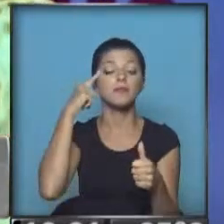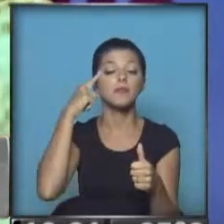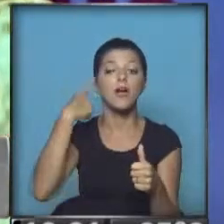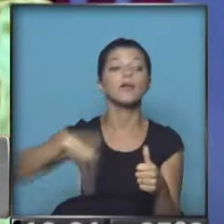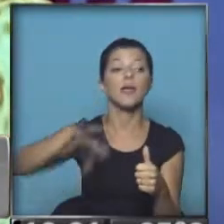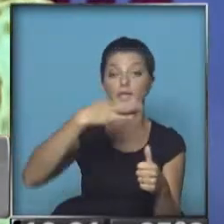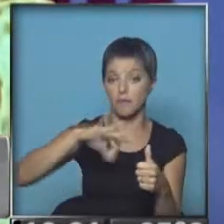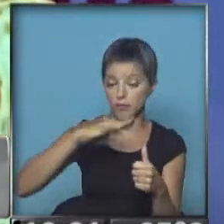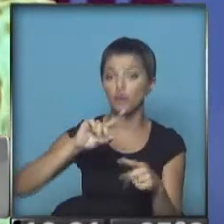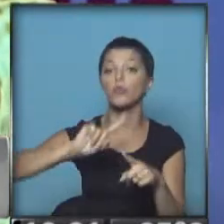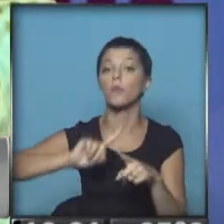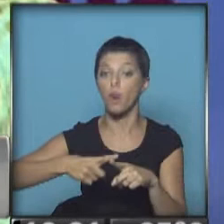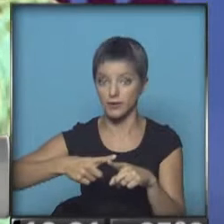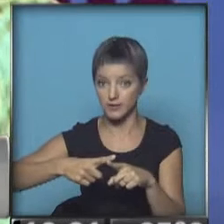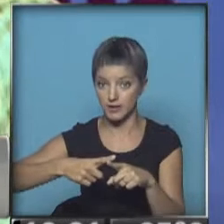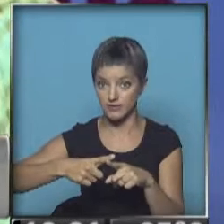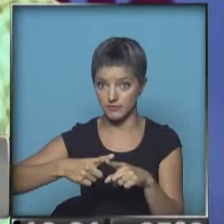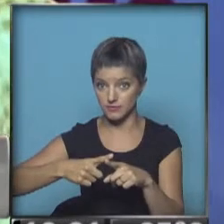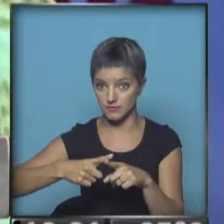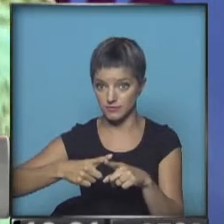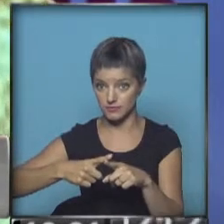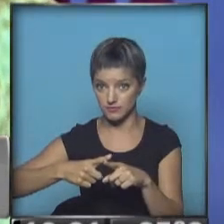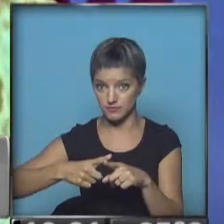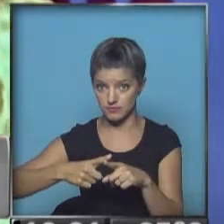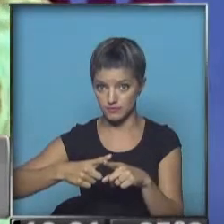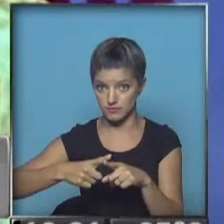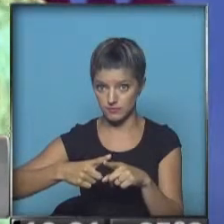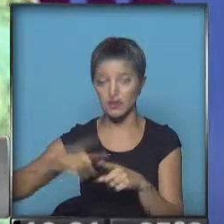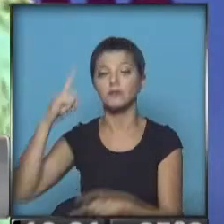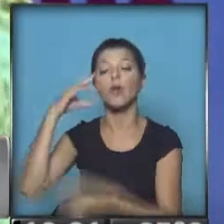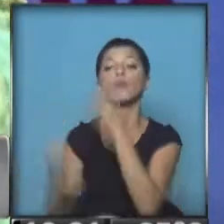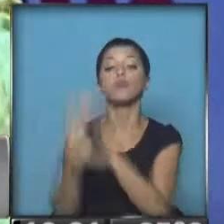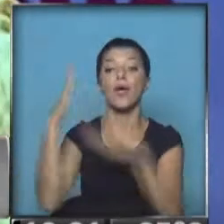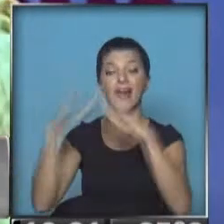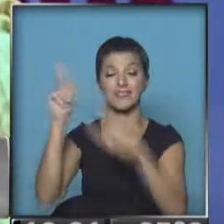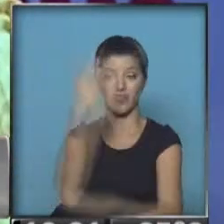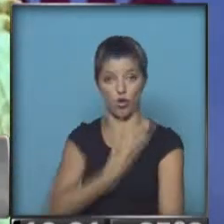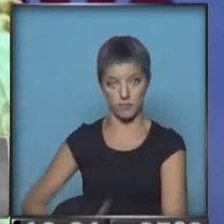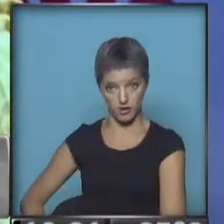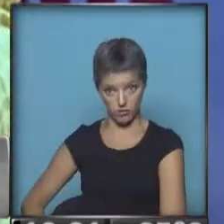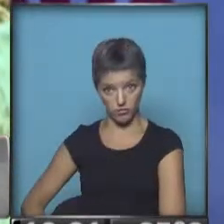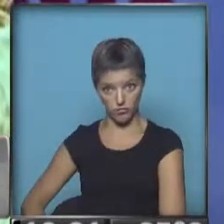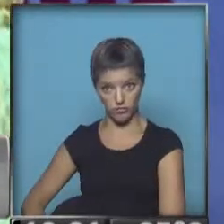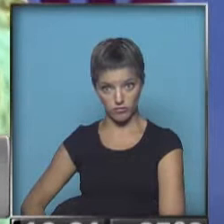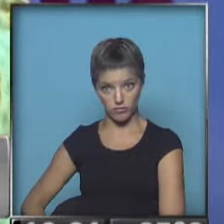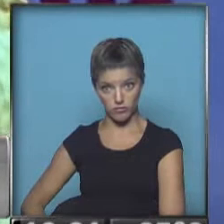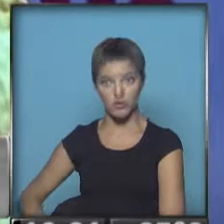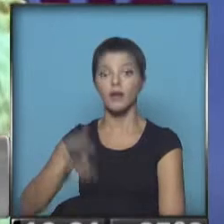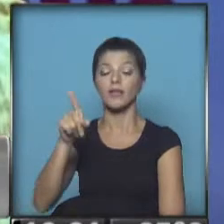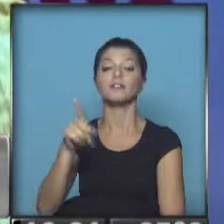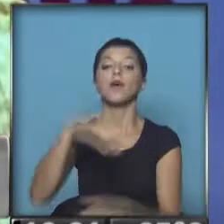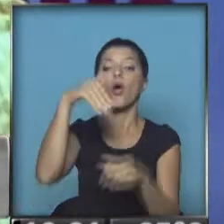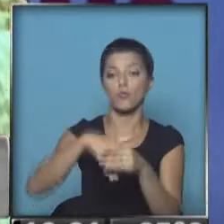tener políticas que se diseñen en la Casa Rosada, donde reside el que o la que es